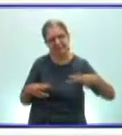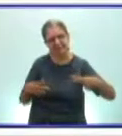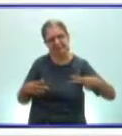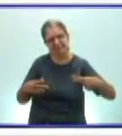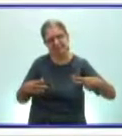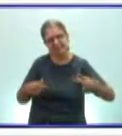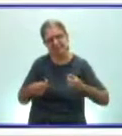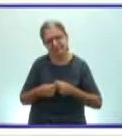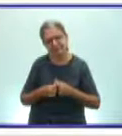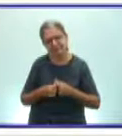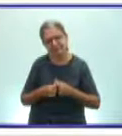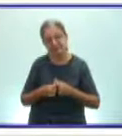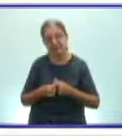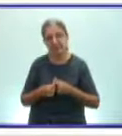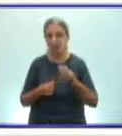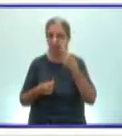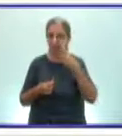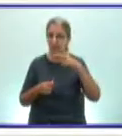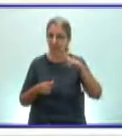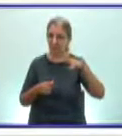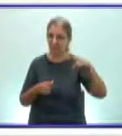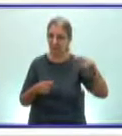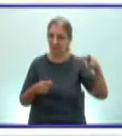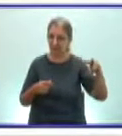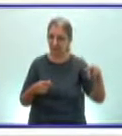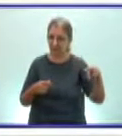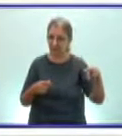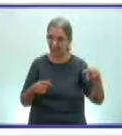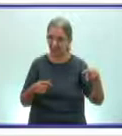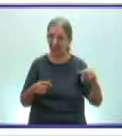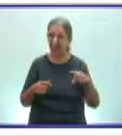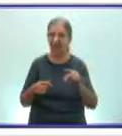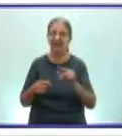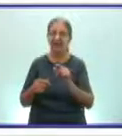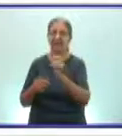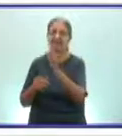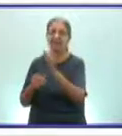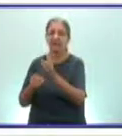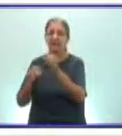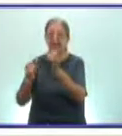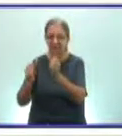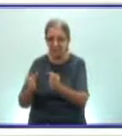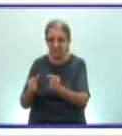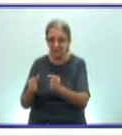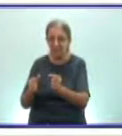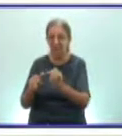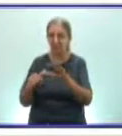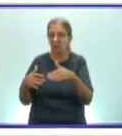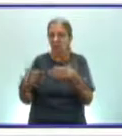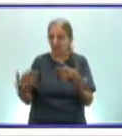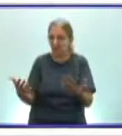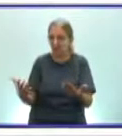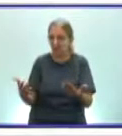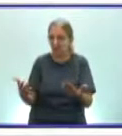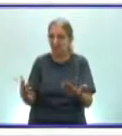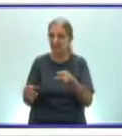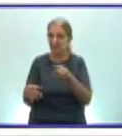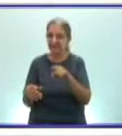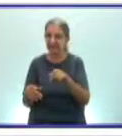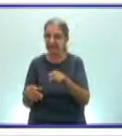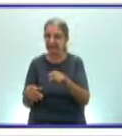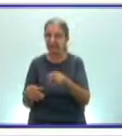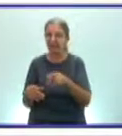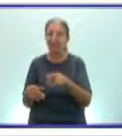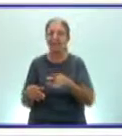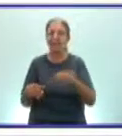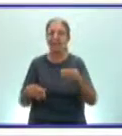en las frecuencias absolutas cuál es la frecuencia mayor. En este caso, era el motivo referente